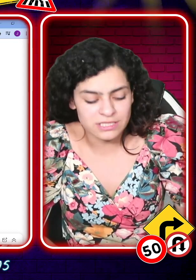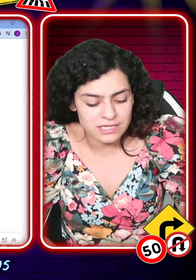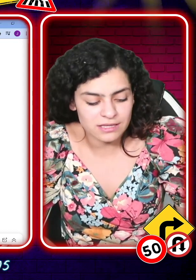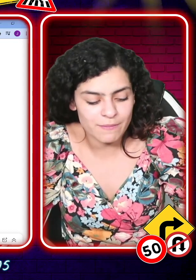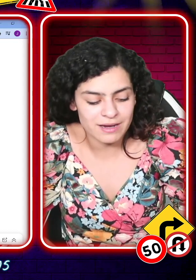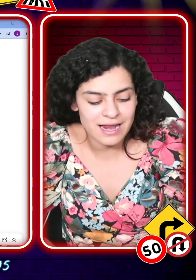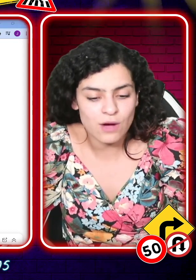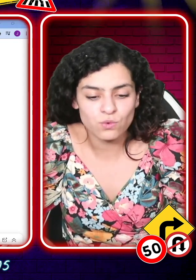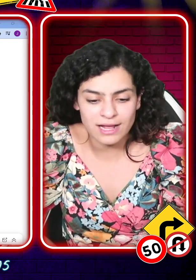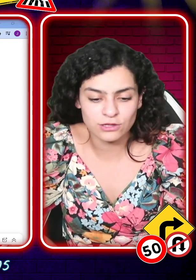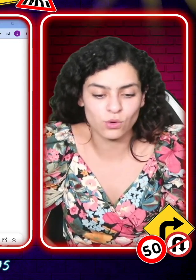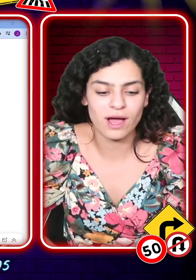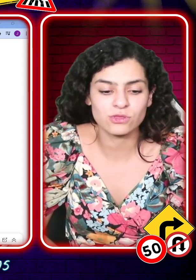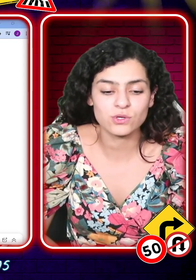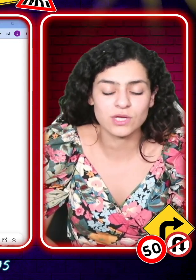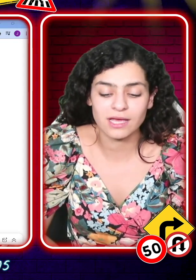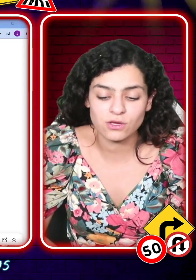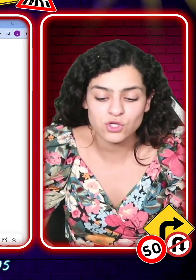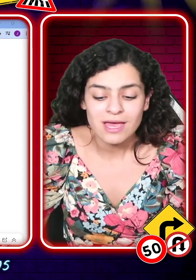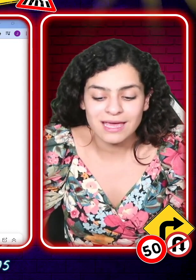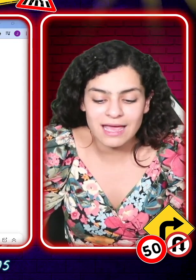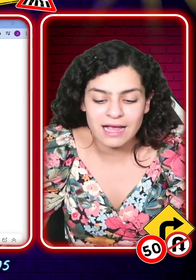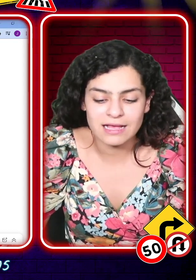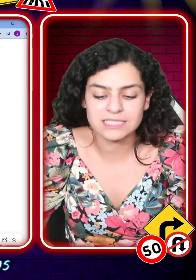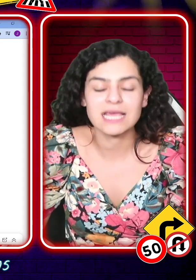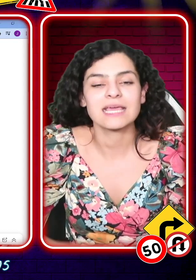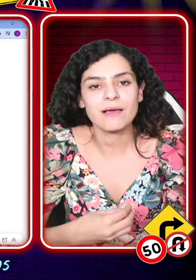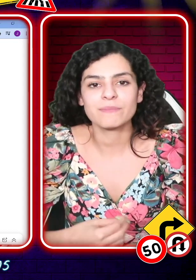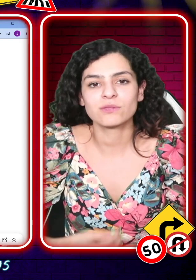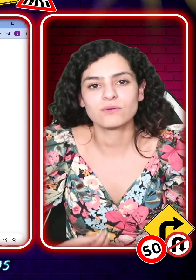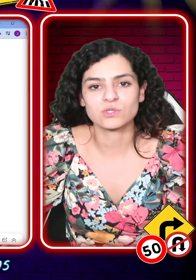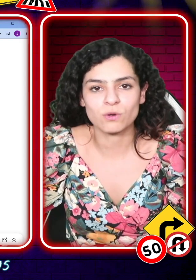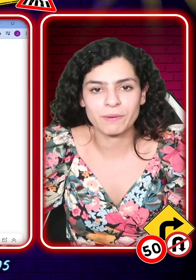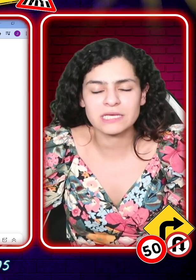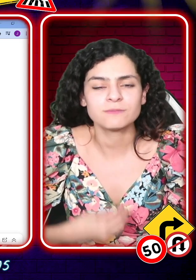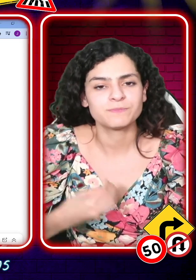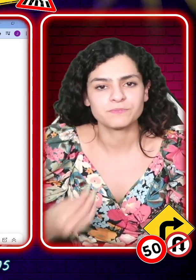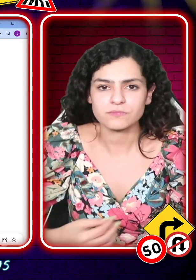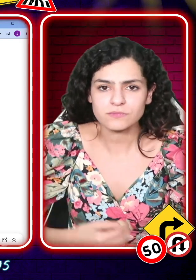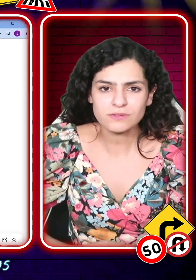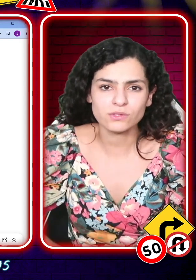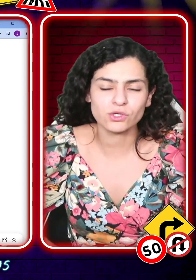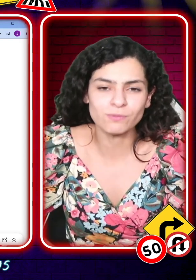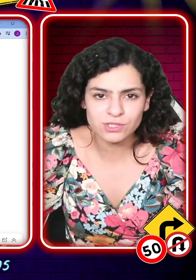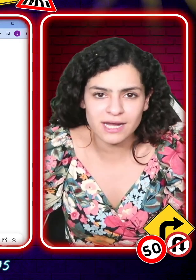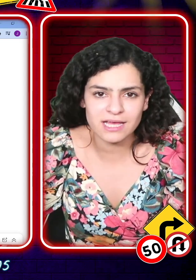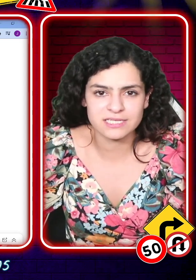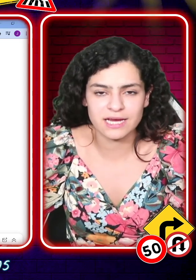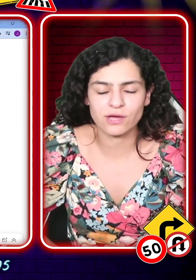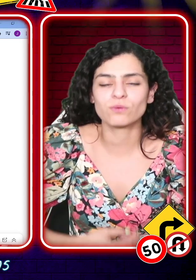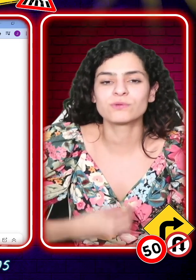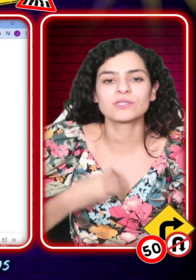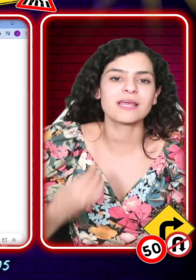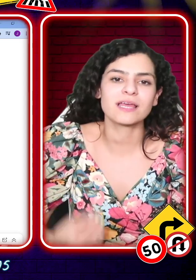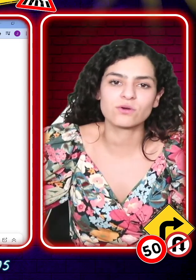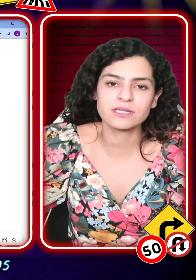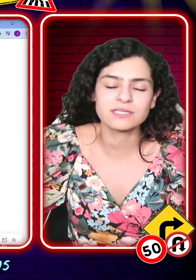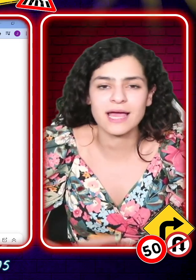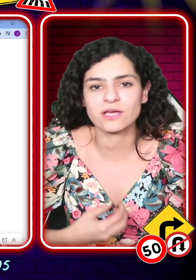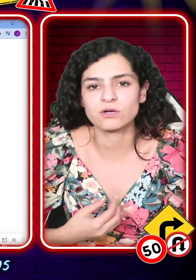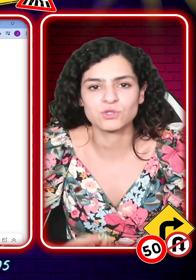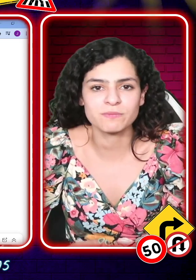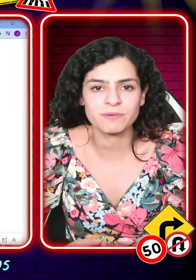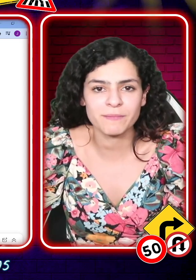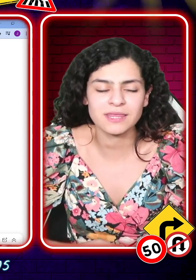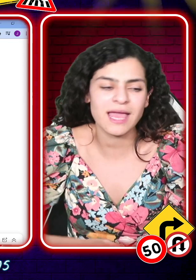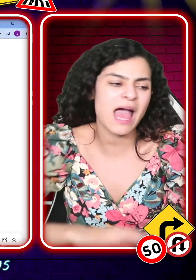de cierta manera un alto a todos aquellos que seguían viendo a nuestro país como tierra de saqueo, como tierra de conquista y